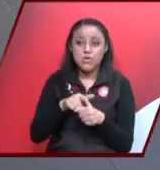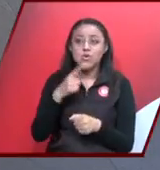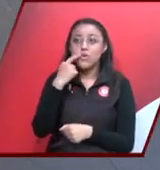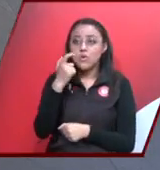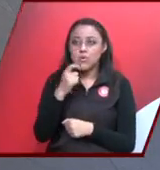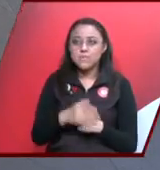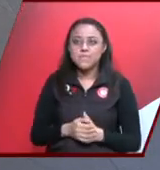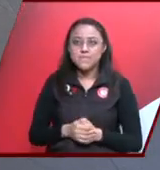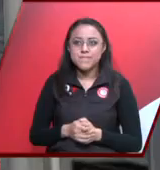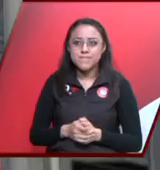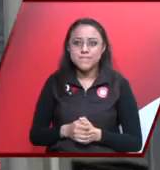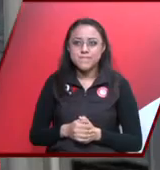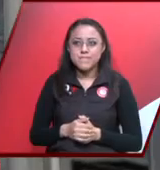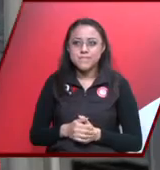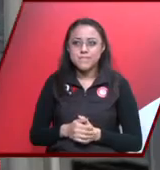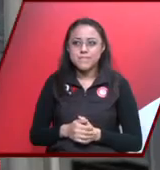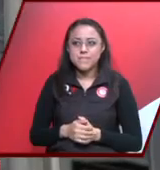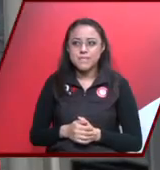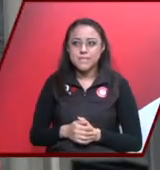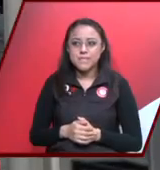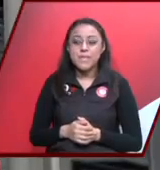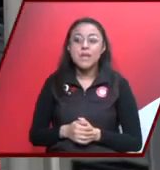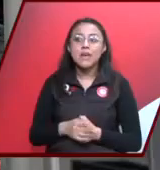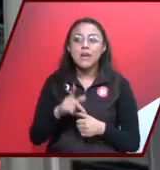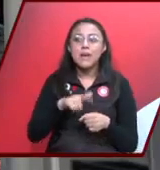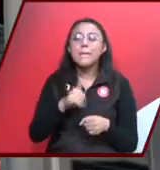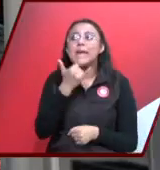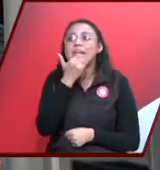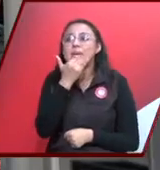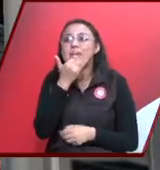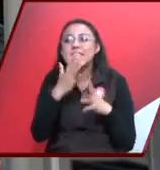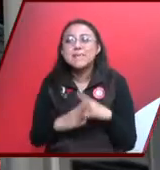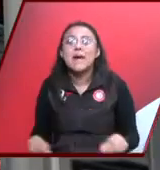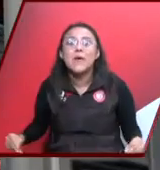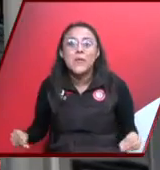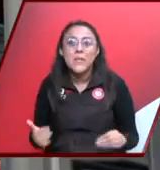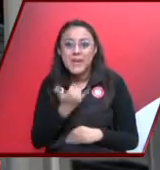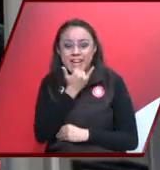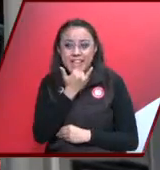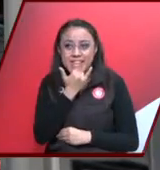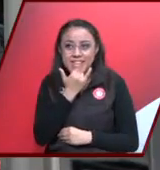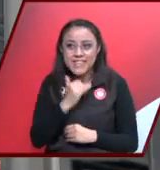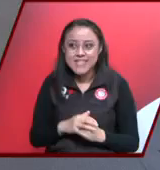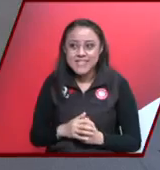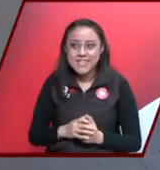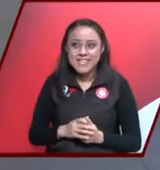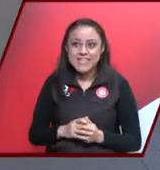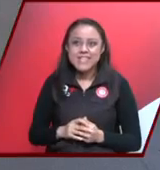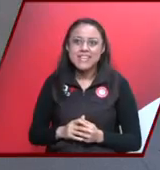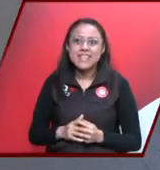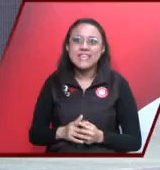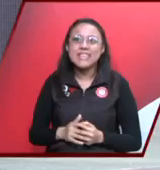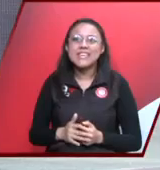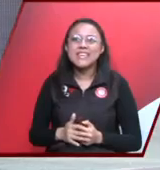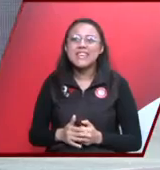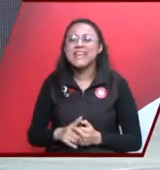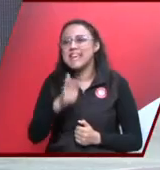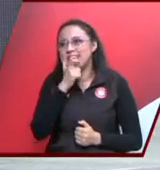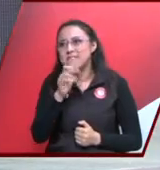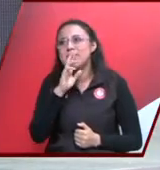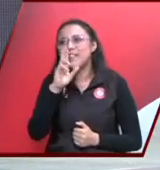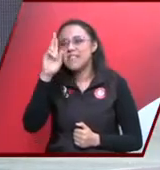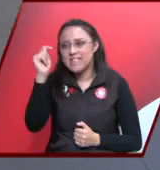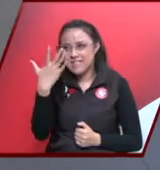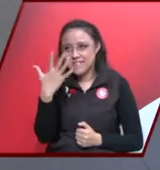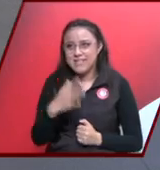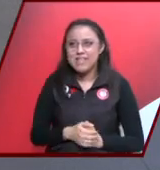rojo. Rojo. ¡Préndete! Ya se apagó, señor. Préndete. ¿Ya ve cómo funciona mejor el